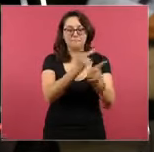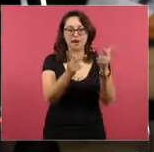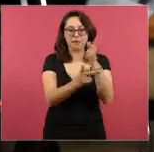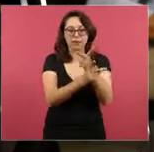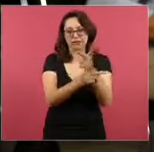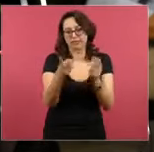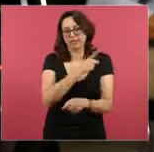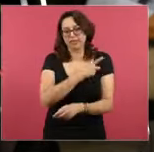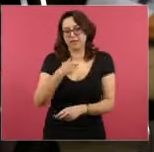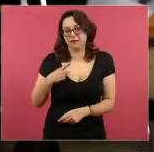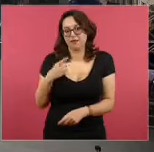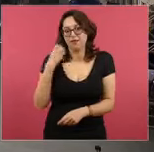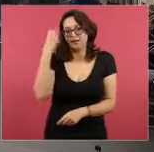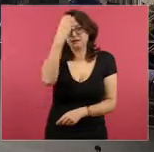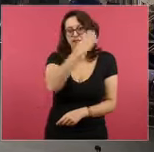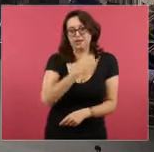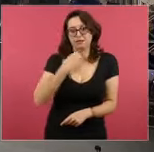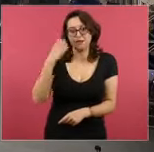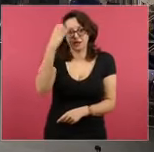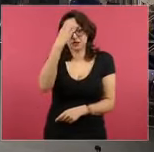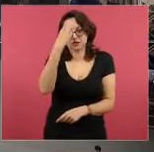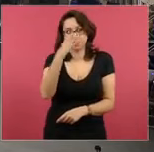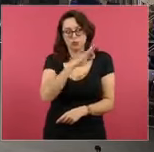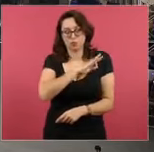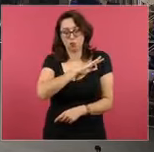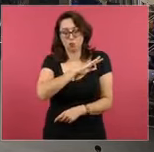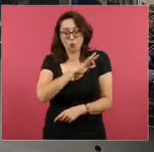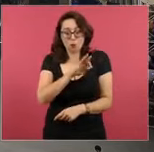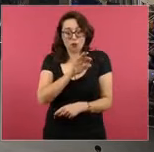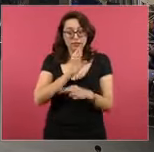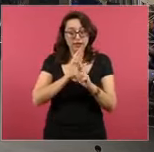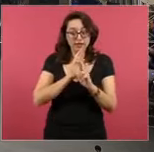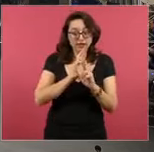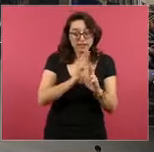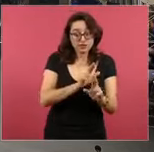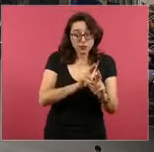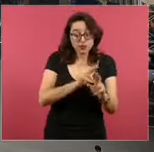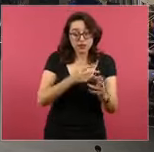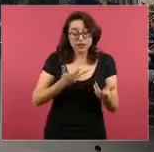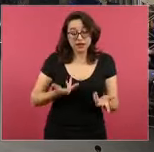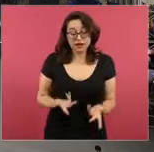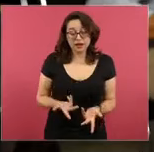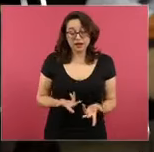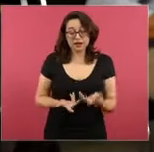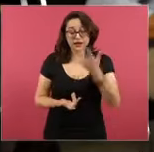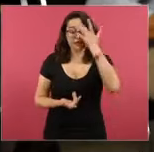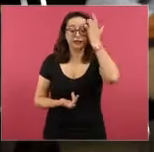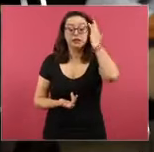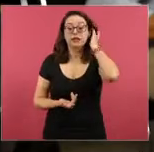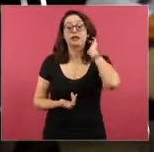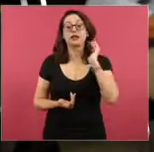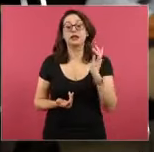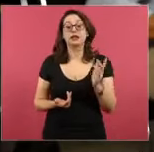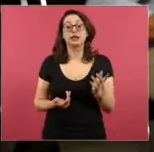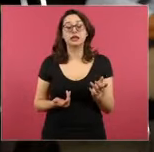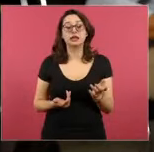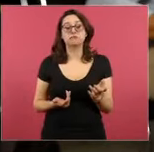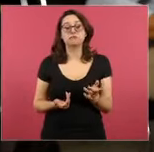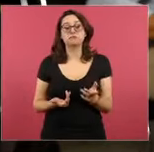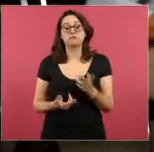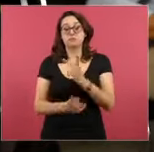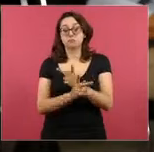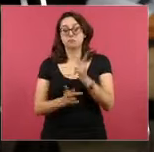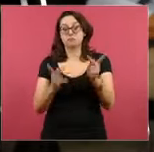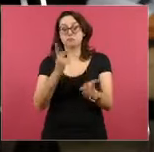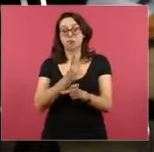superior. Y si habrá o se piensa también pues continuar esta transformación educativa también